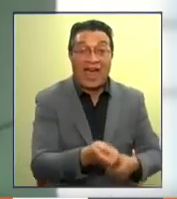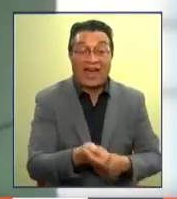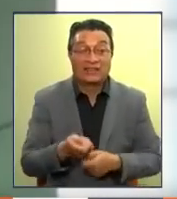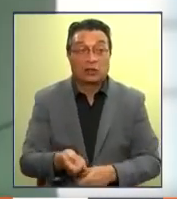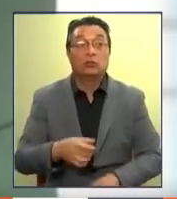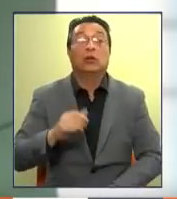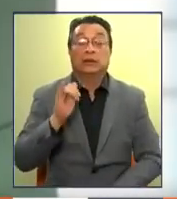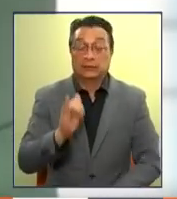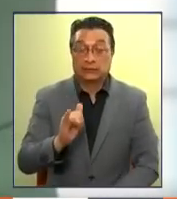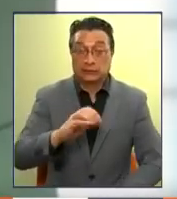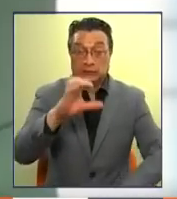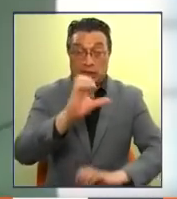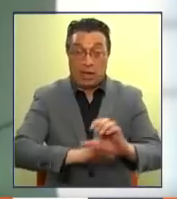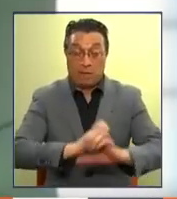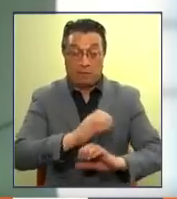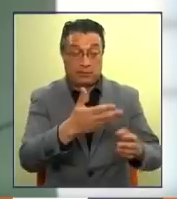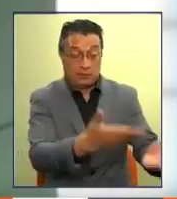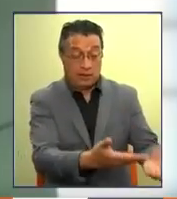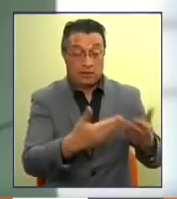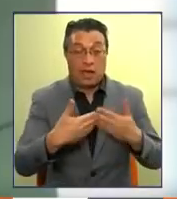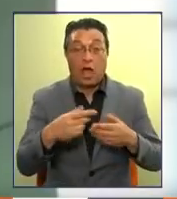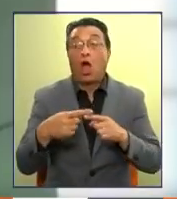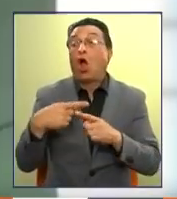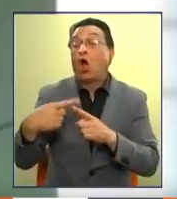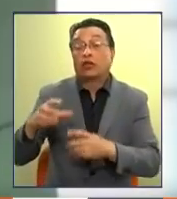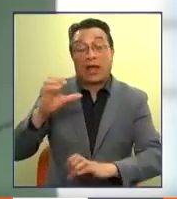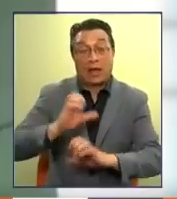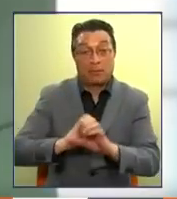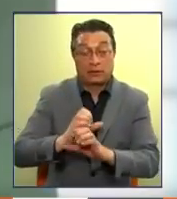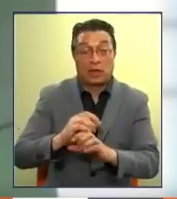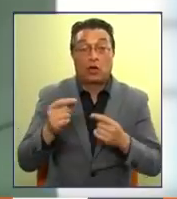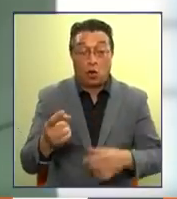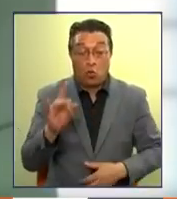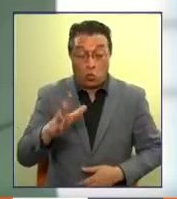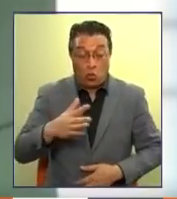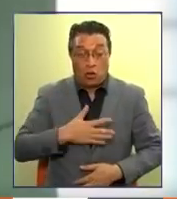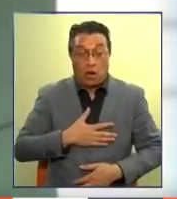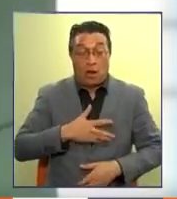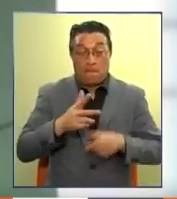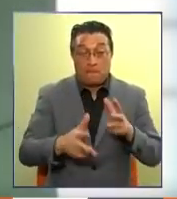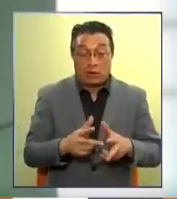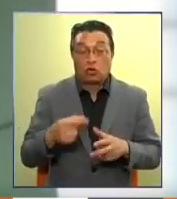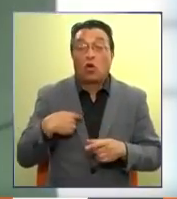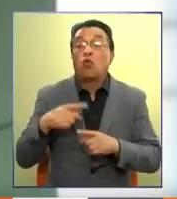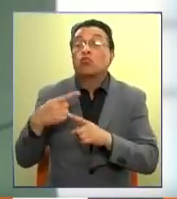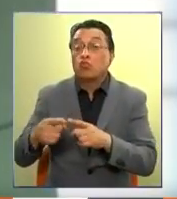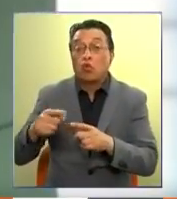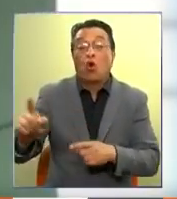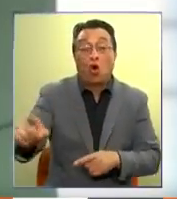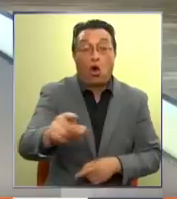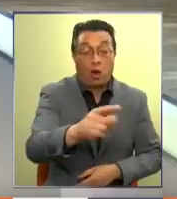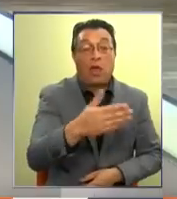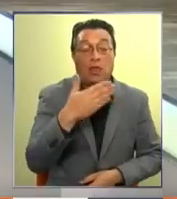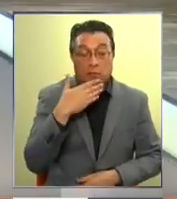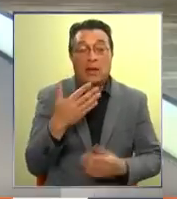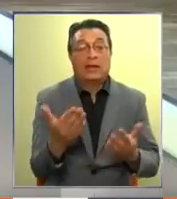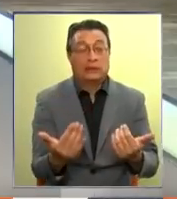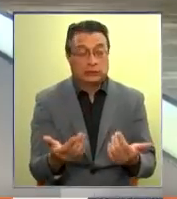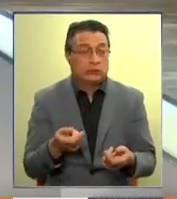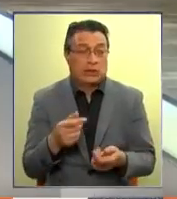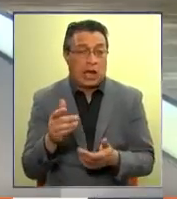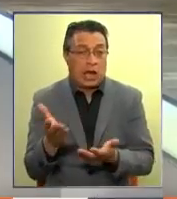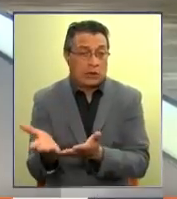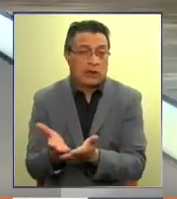son empresas, ¿cierto?, que le prestan servicio a muchas otras empresas. Metro es una de ellas, pero son muchas otras empresas que requieren estos servicios. ¿Y ustedes van a